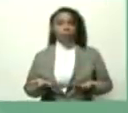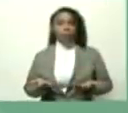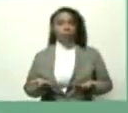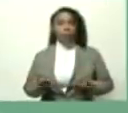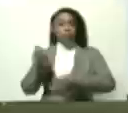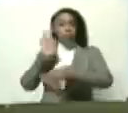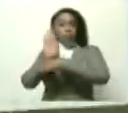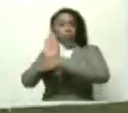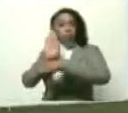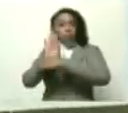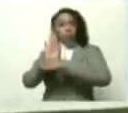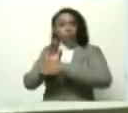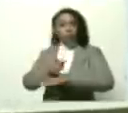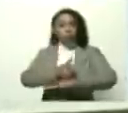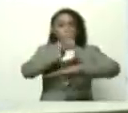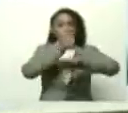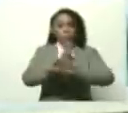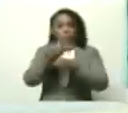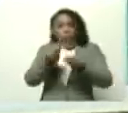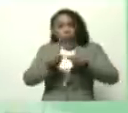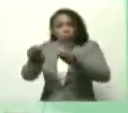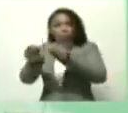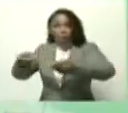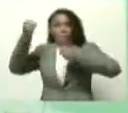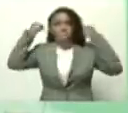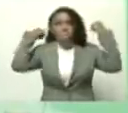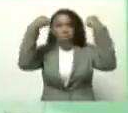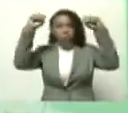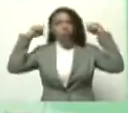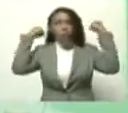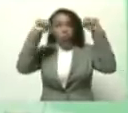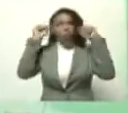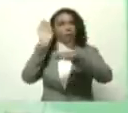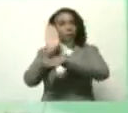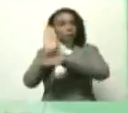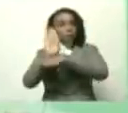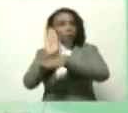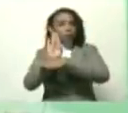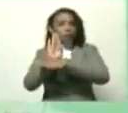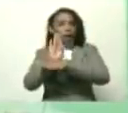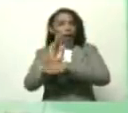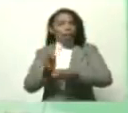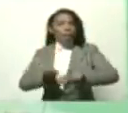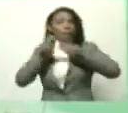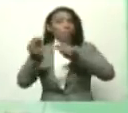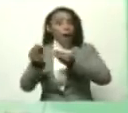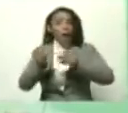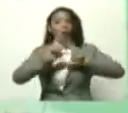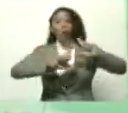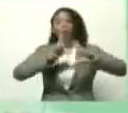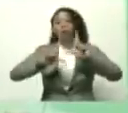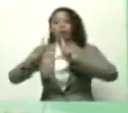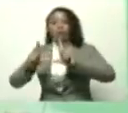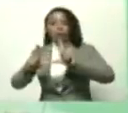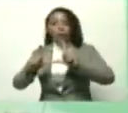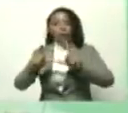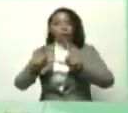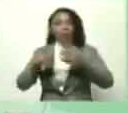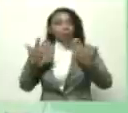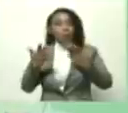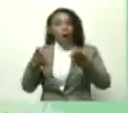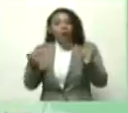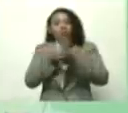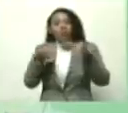amparar, armar, entrenar, cuidar y proporcionar logística a